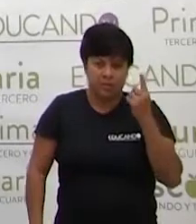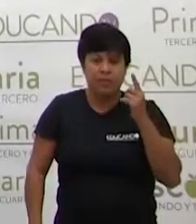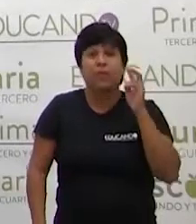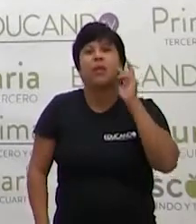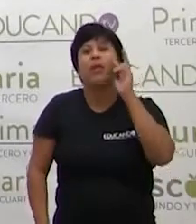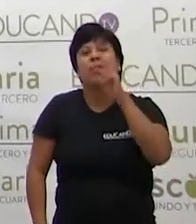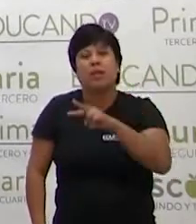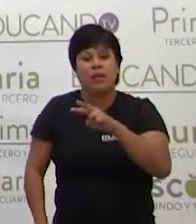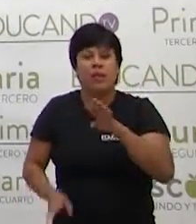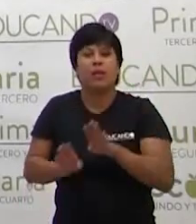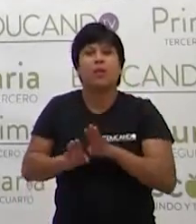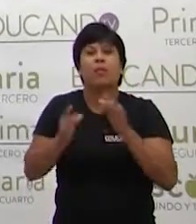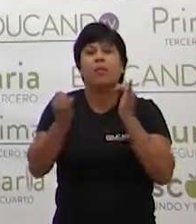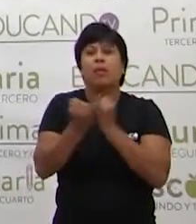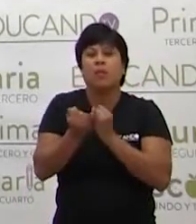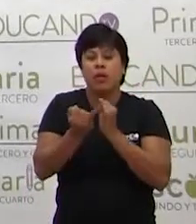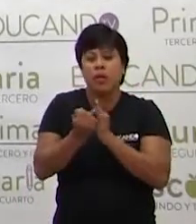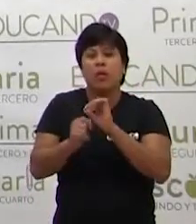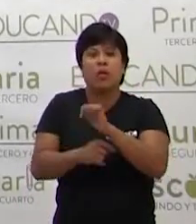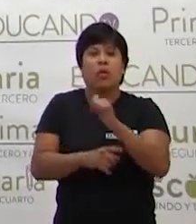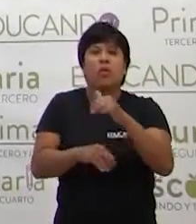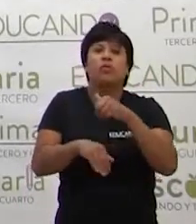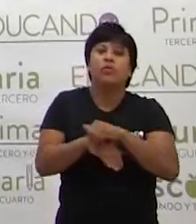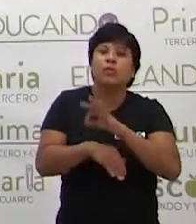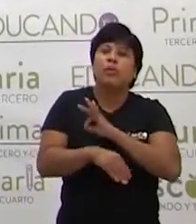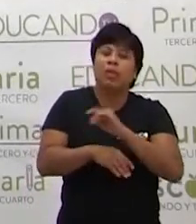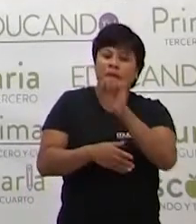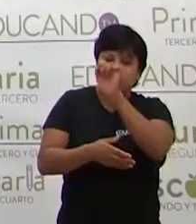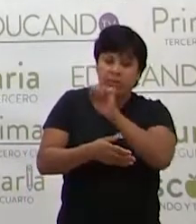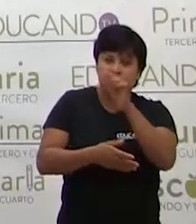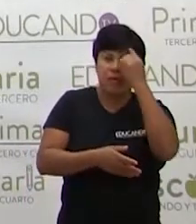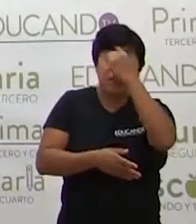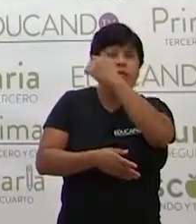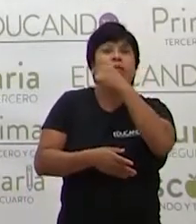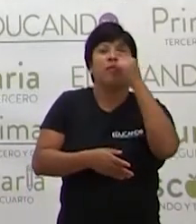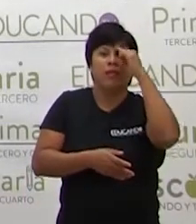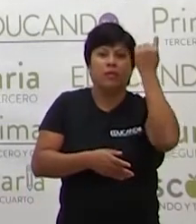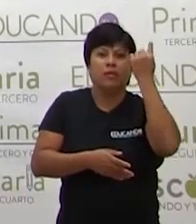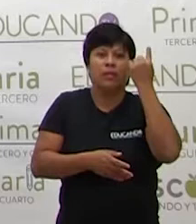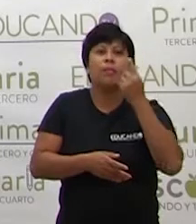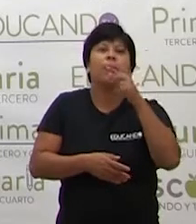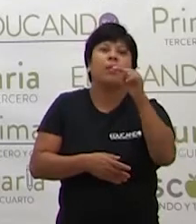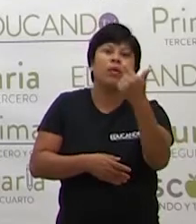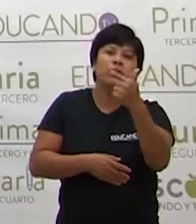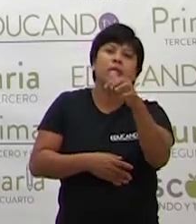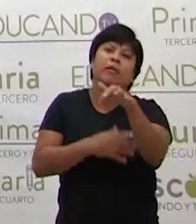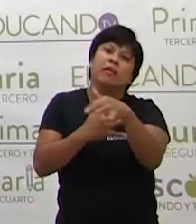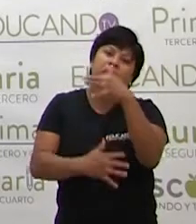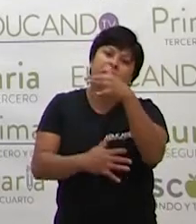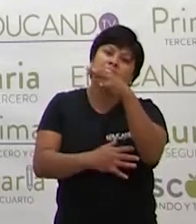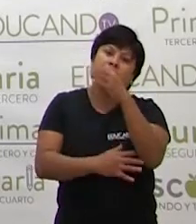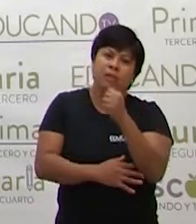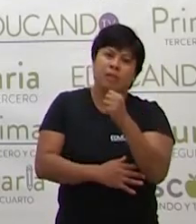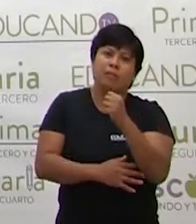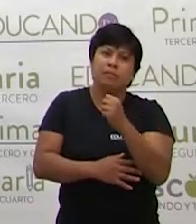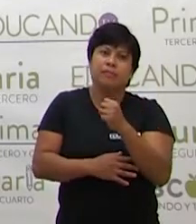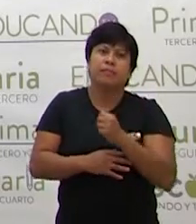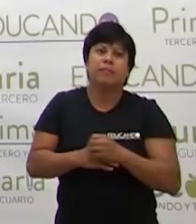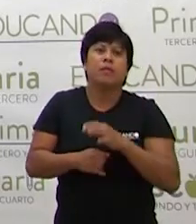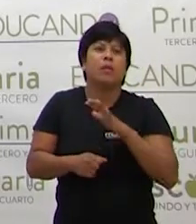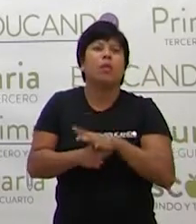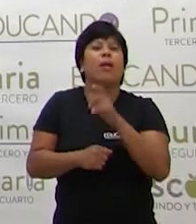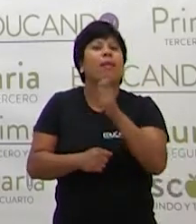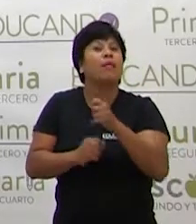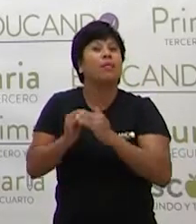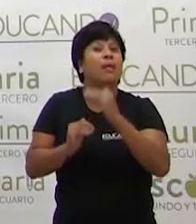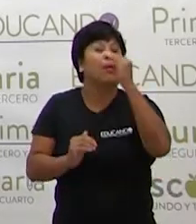Comparo, al igual que con los números, la primera palabra, 12, 15 y 9. ¿Cuál